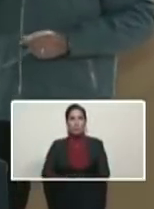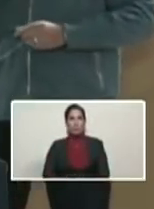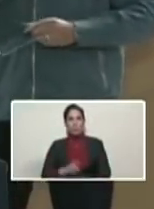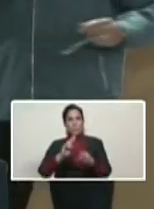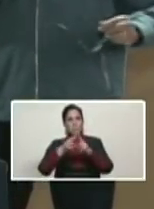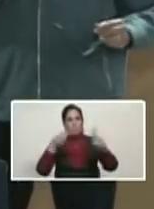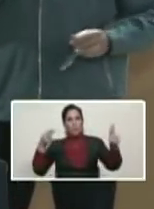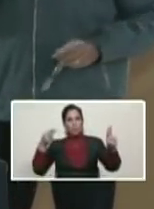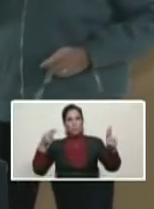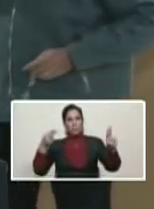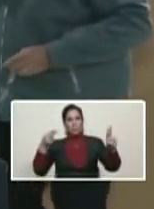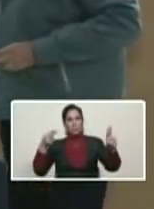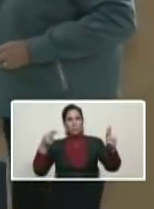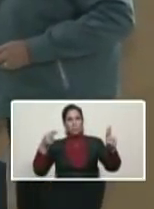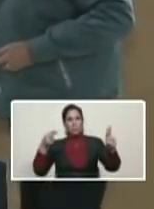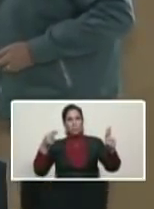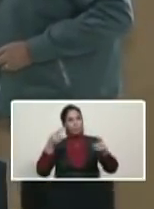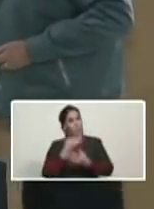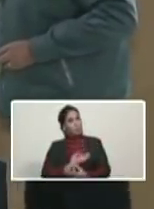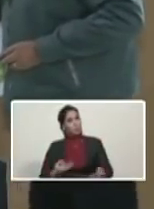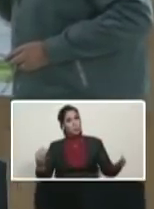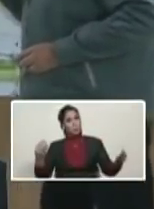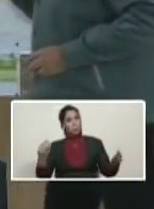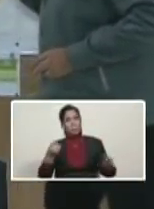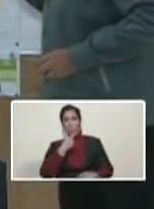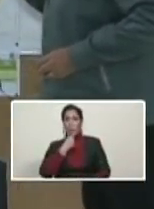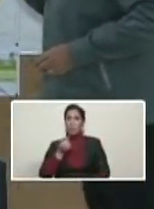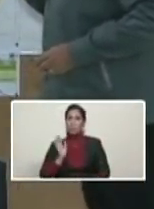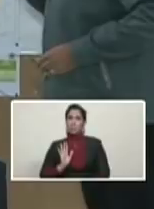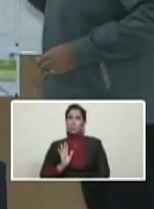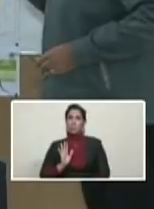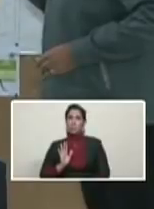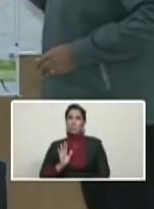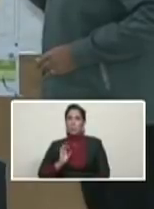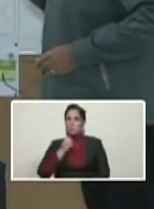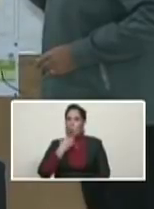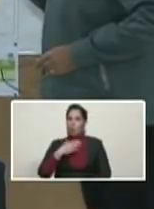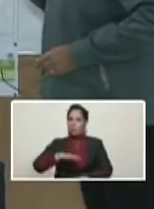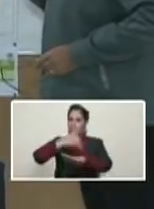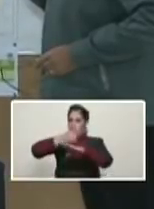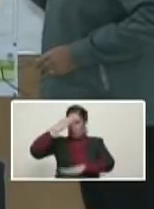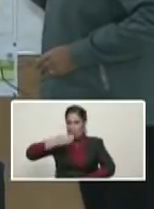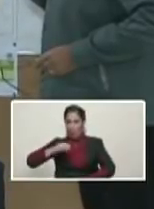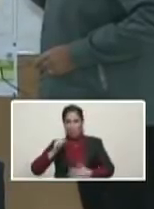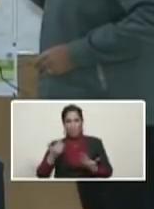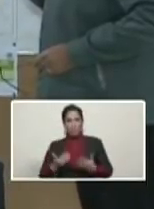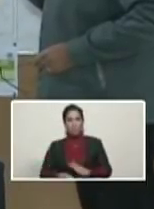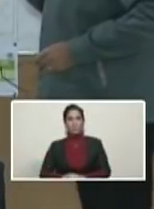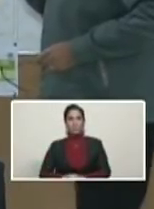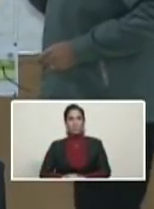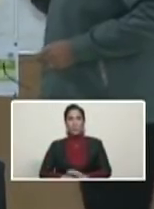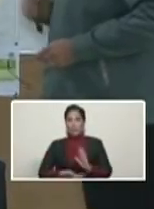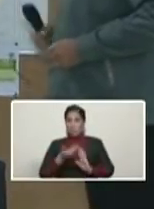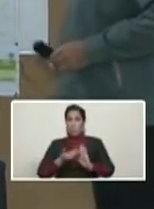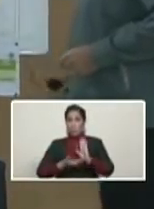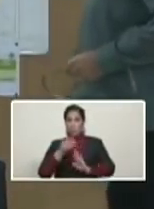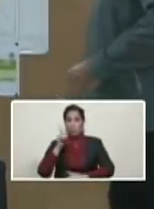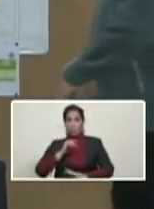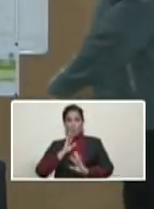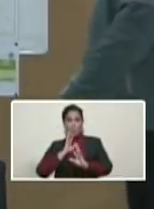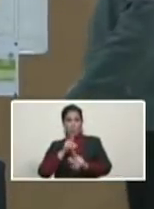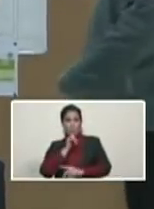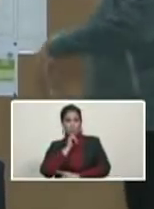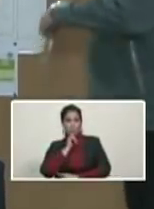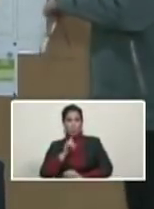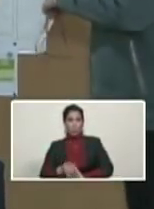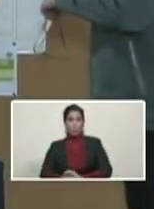paz. Sencillo como eso. Bueno, almirante en jefe. Sí, mi comandante. Es importante señalar también, mi comandante jefe,